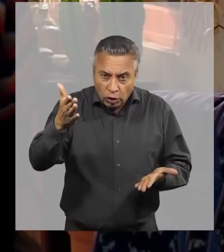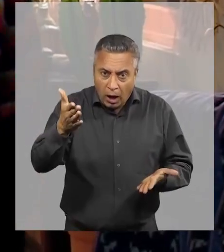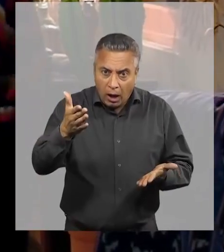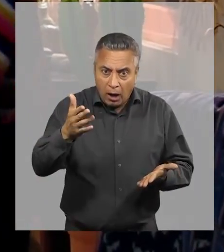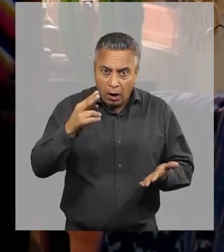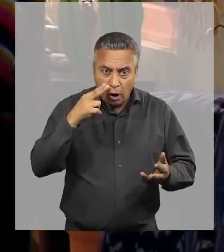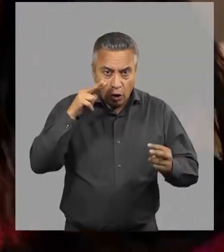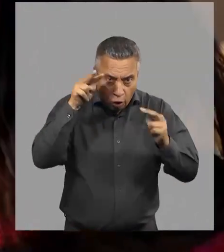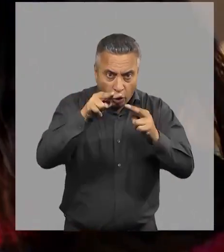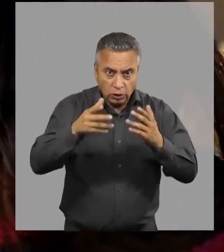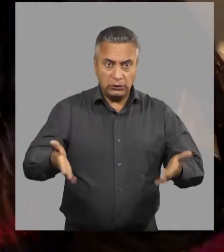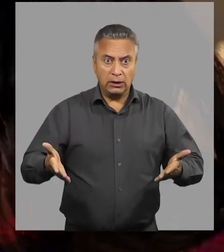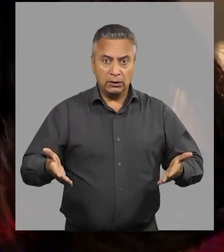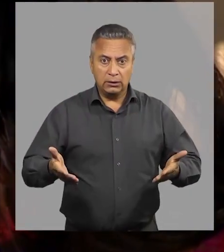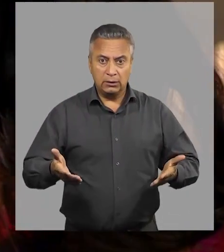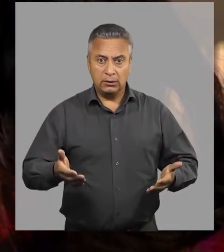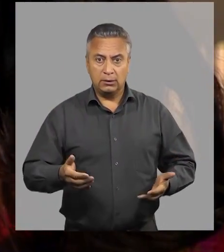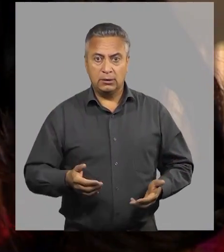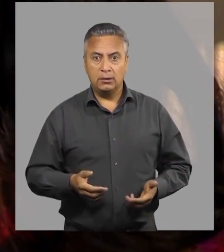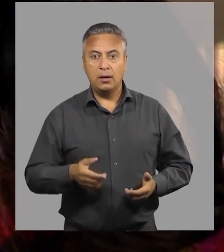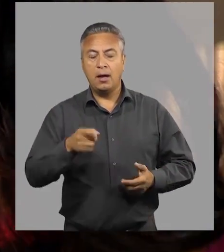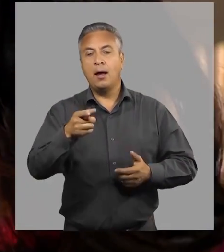conocer, potontona.